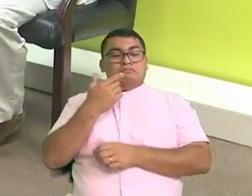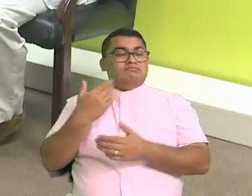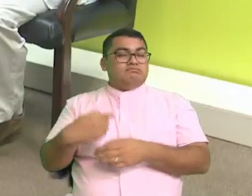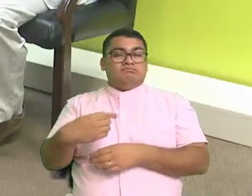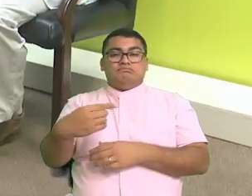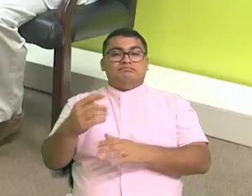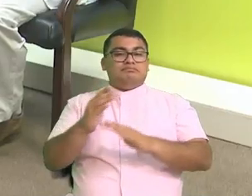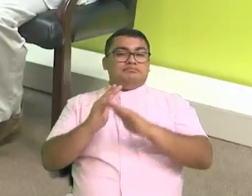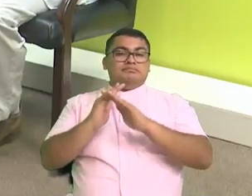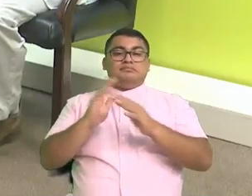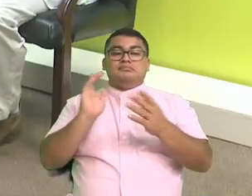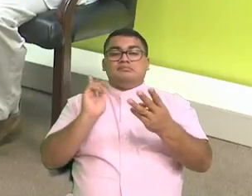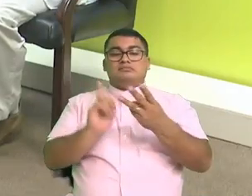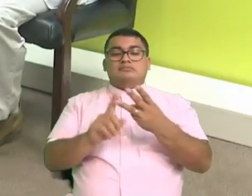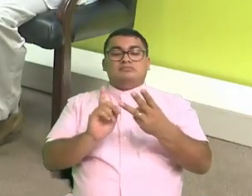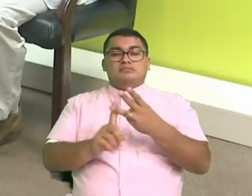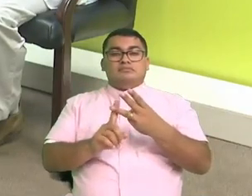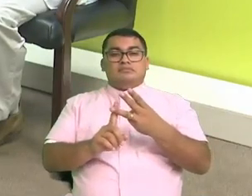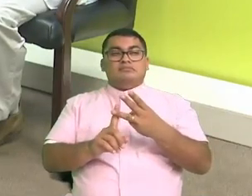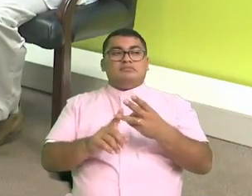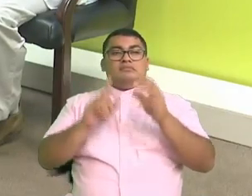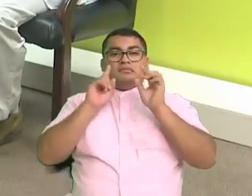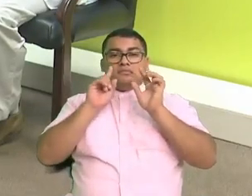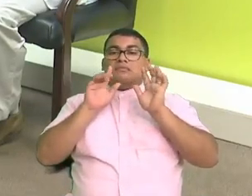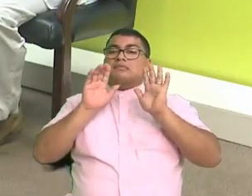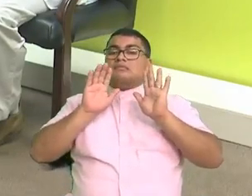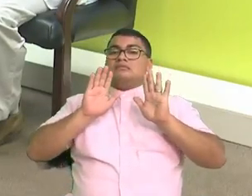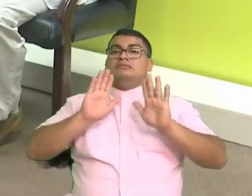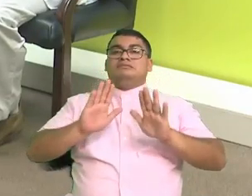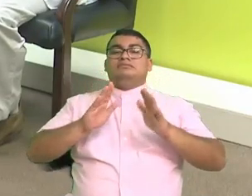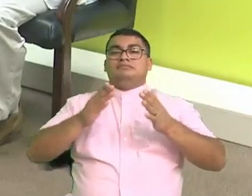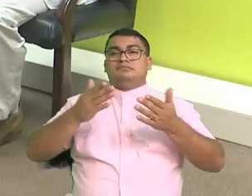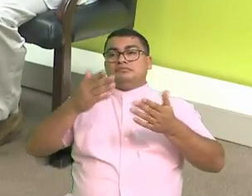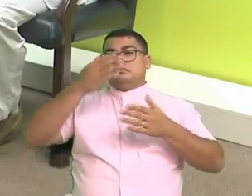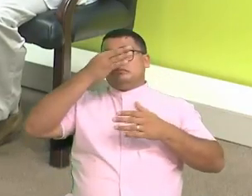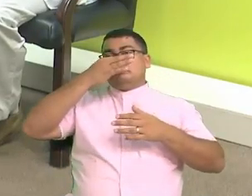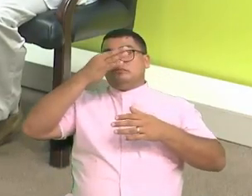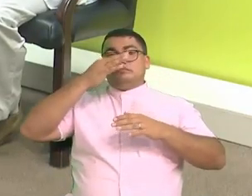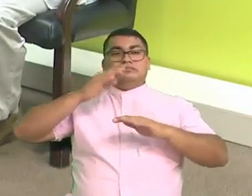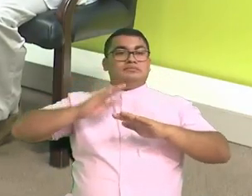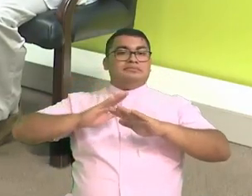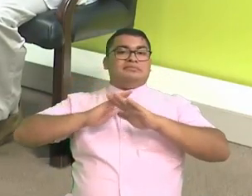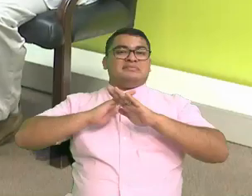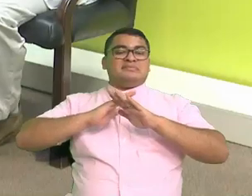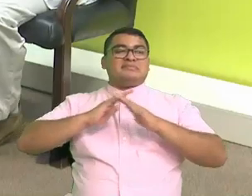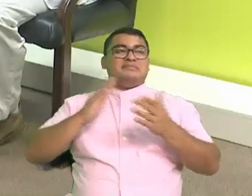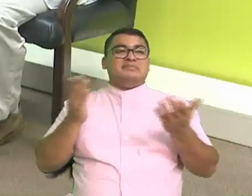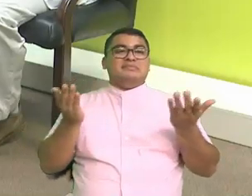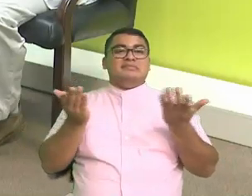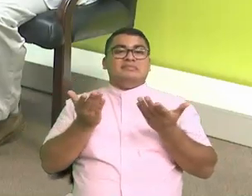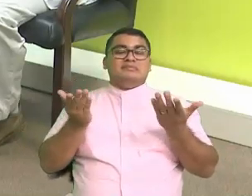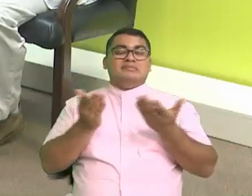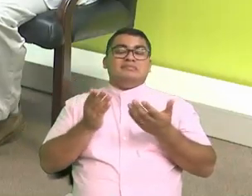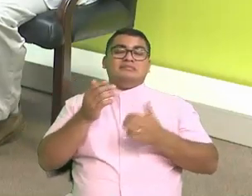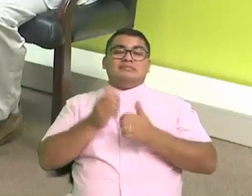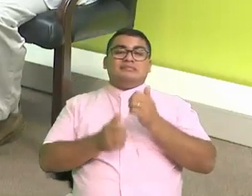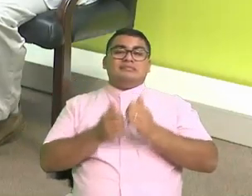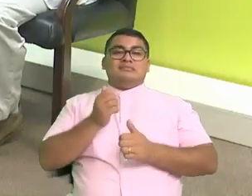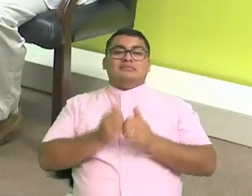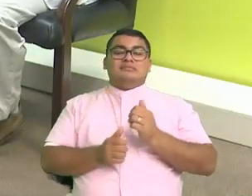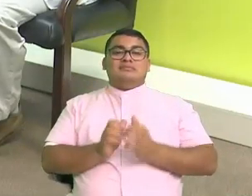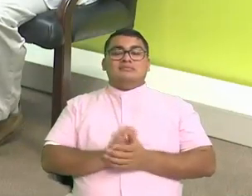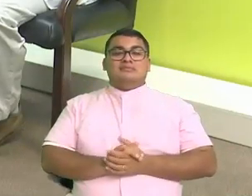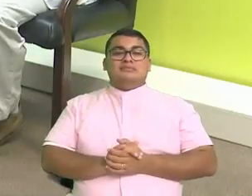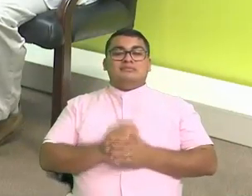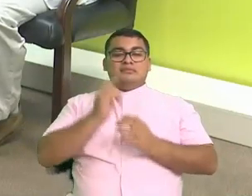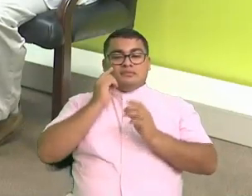de precaución para evitar un recaimiento de este problema. Hay